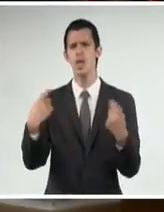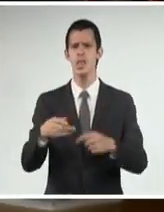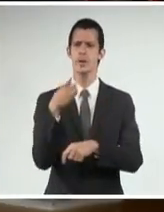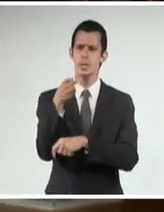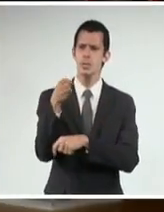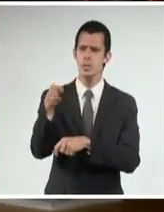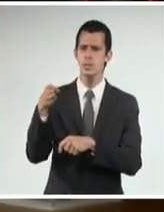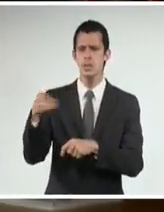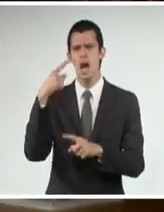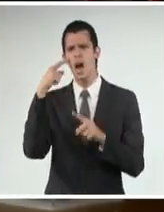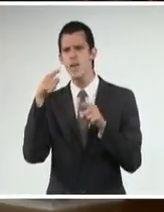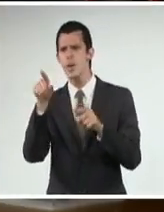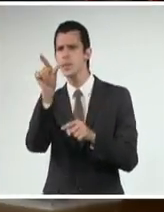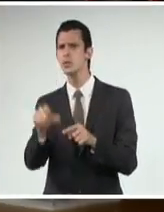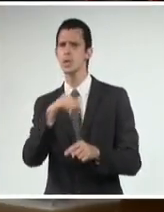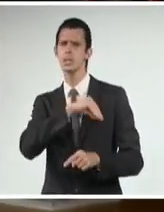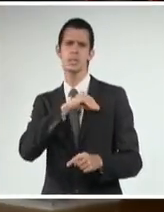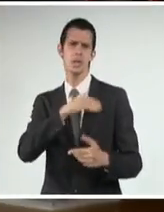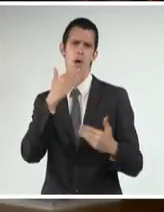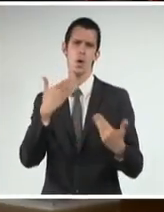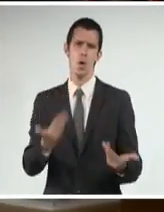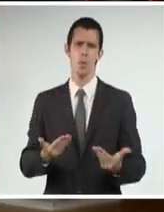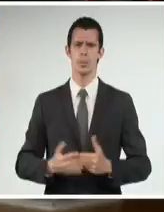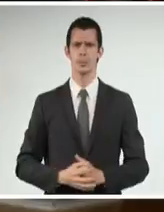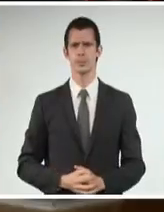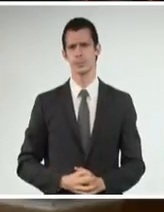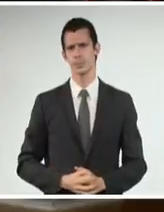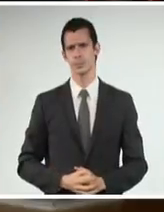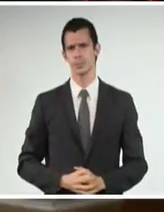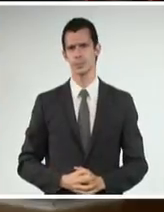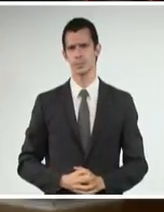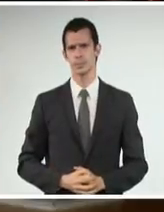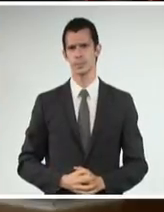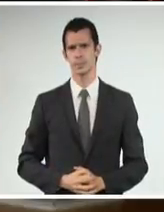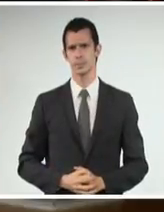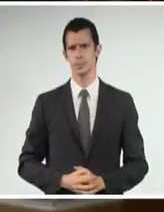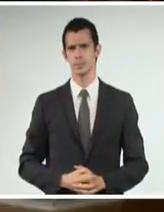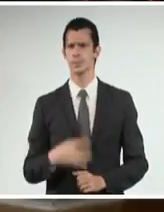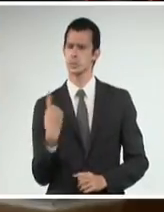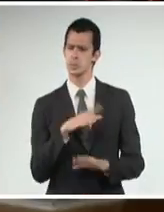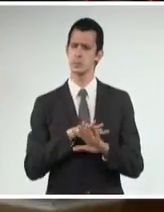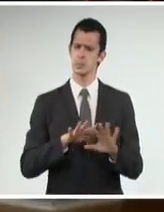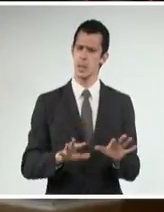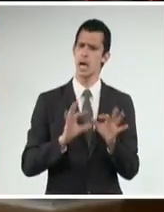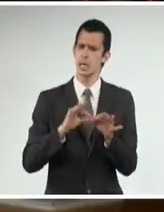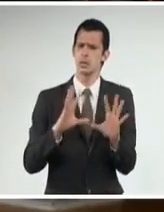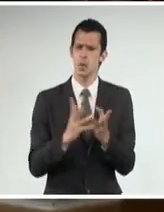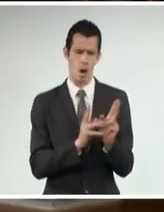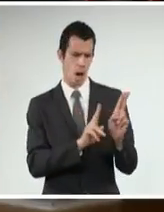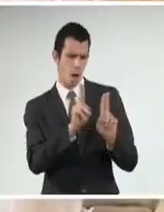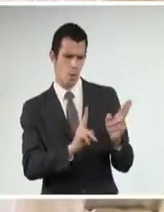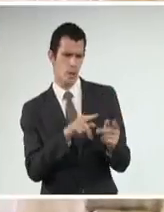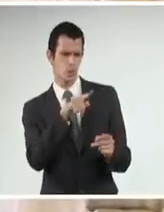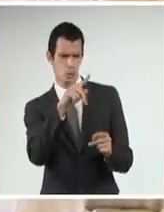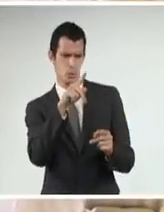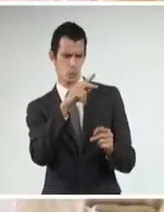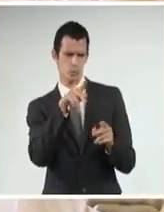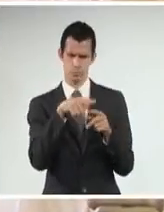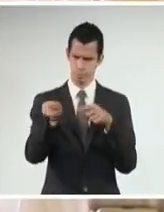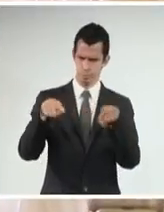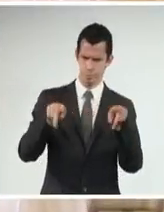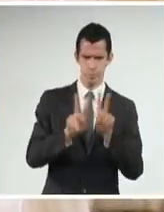grupos de trabajo a nivel de las áreas de salud para ir a las viviendas a hacer la evolución de estos pacientes.